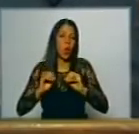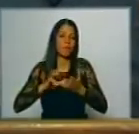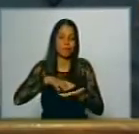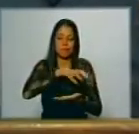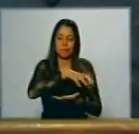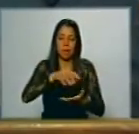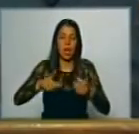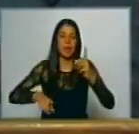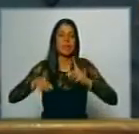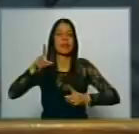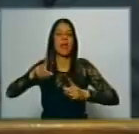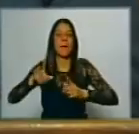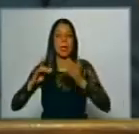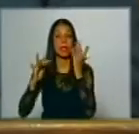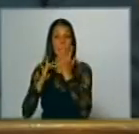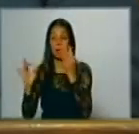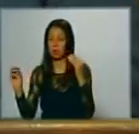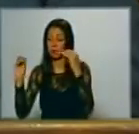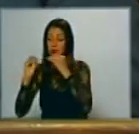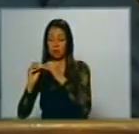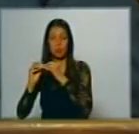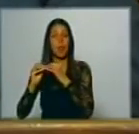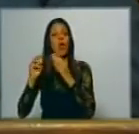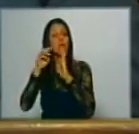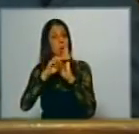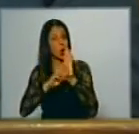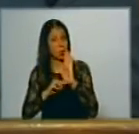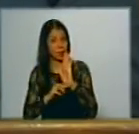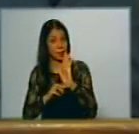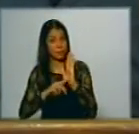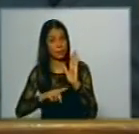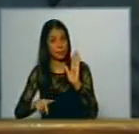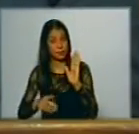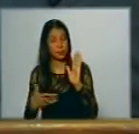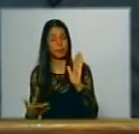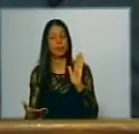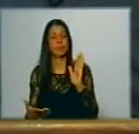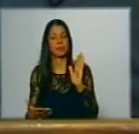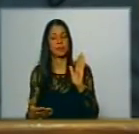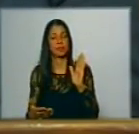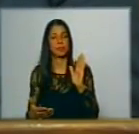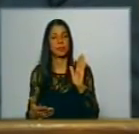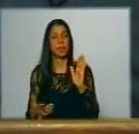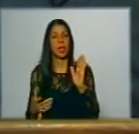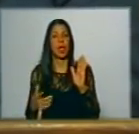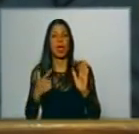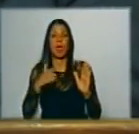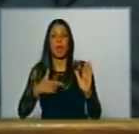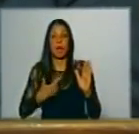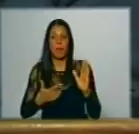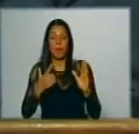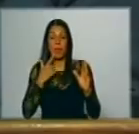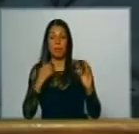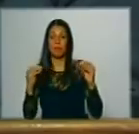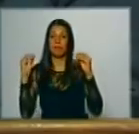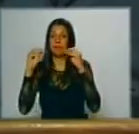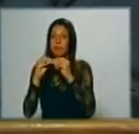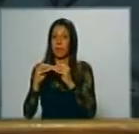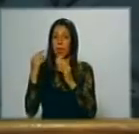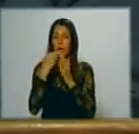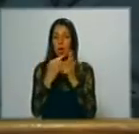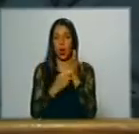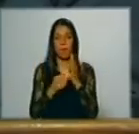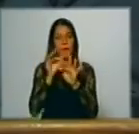a los criterios técnicos que estime convenientes, pudiendo establecer distintos regímenes